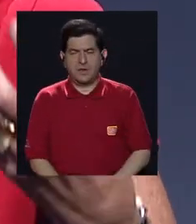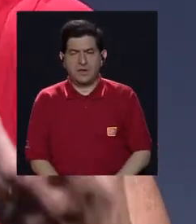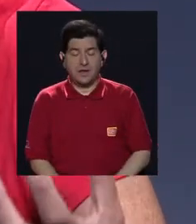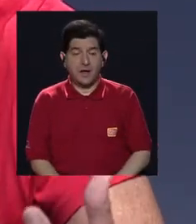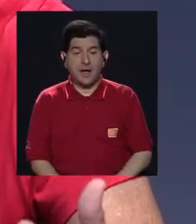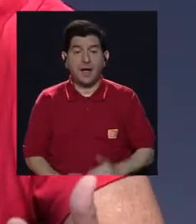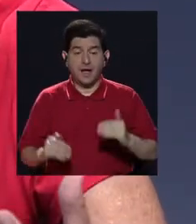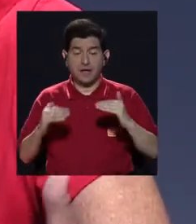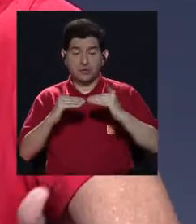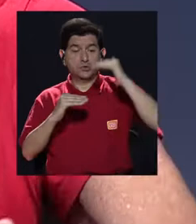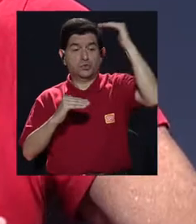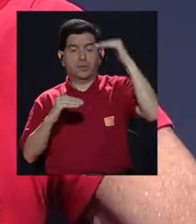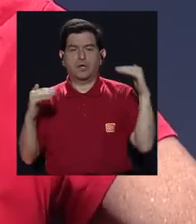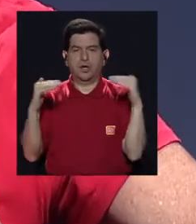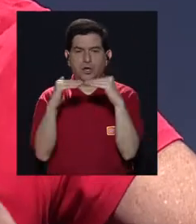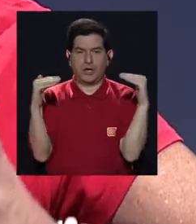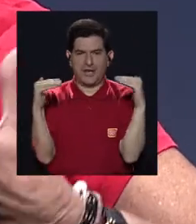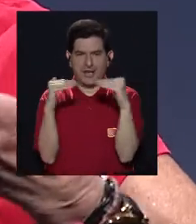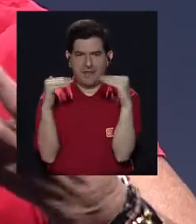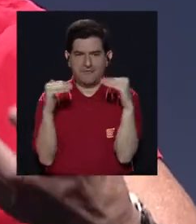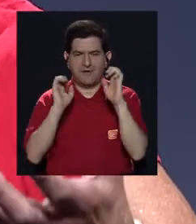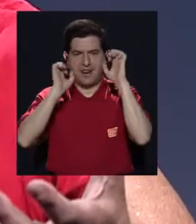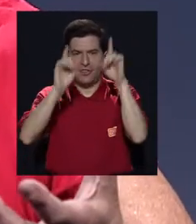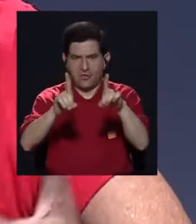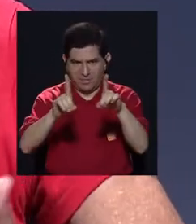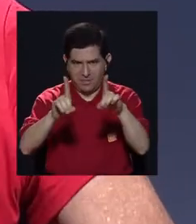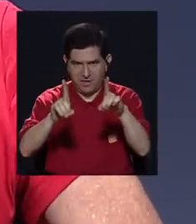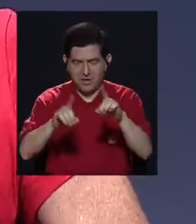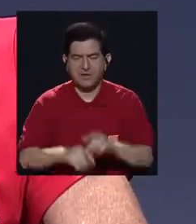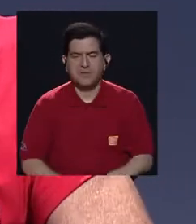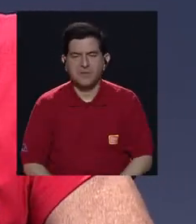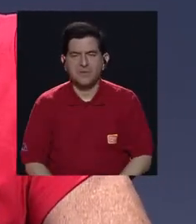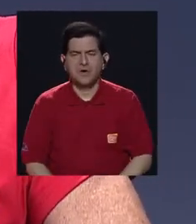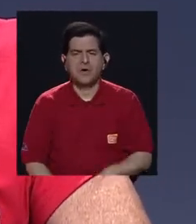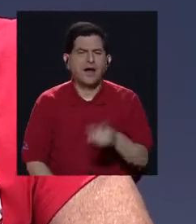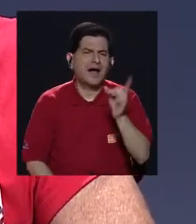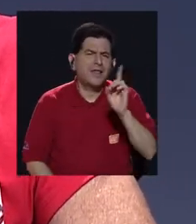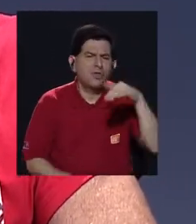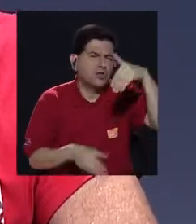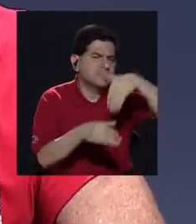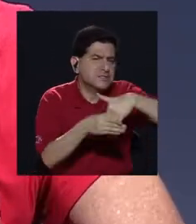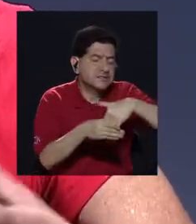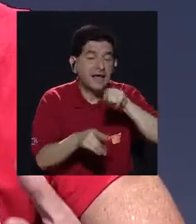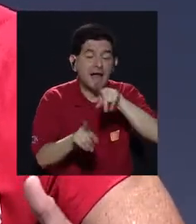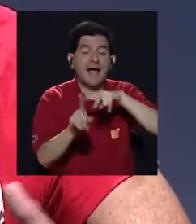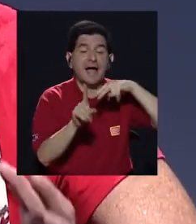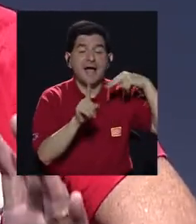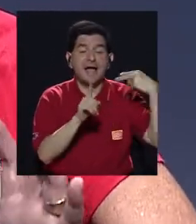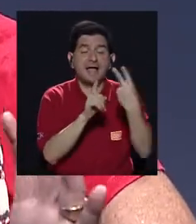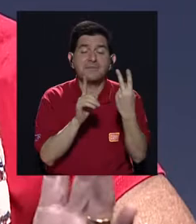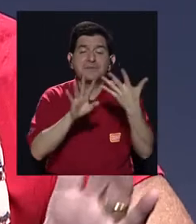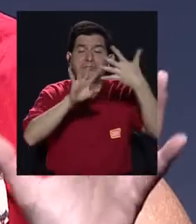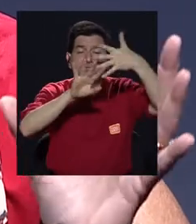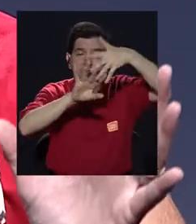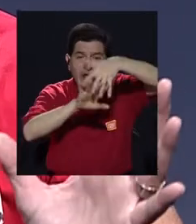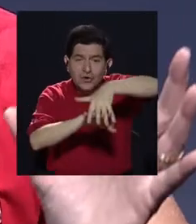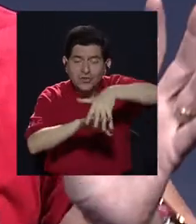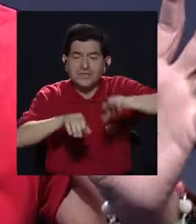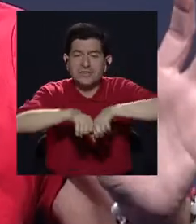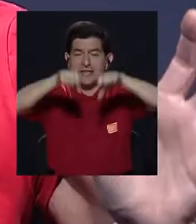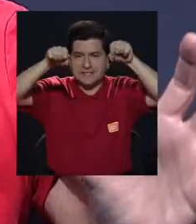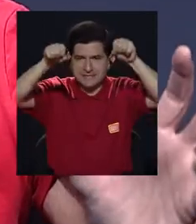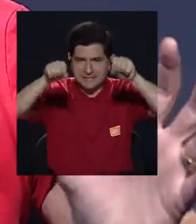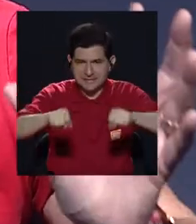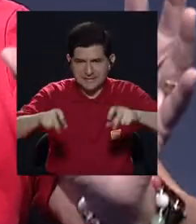conocimiento con niveles más altos de educación esa visión